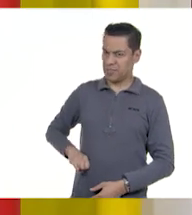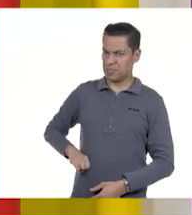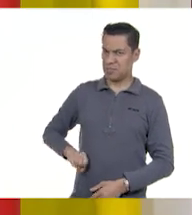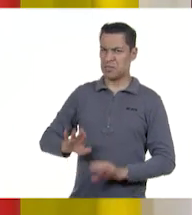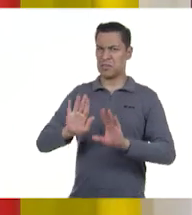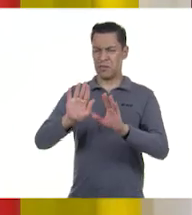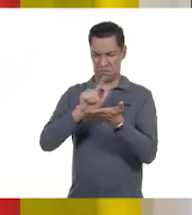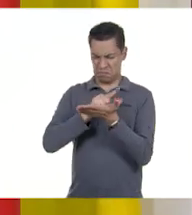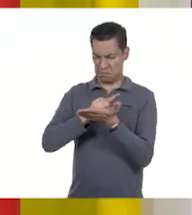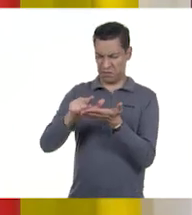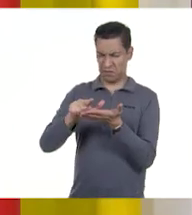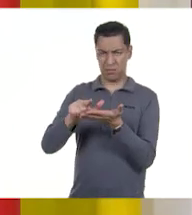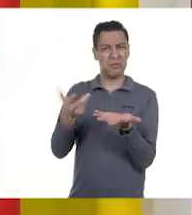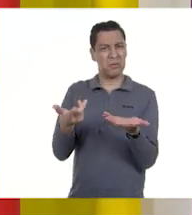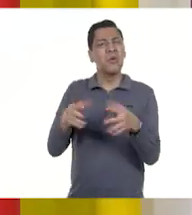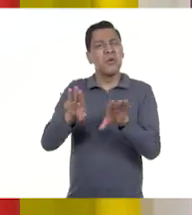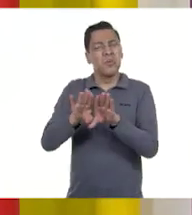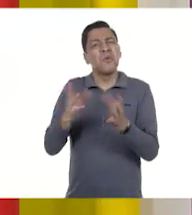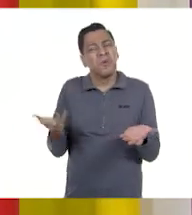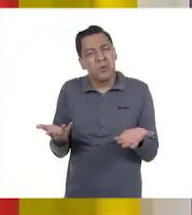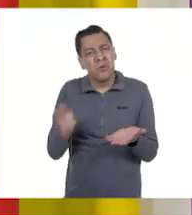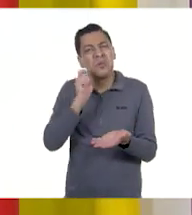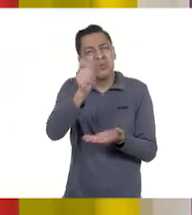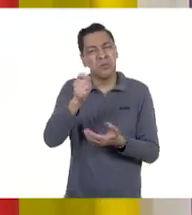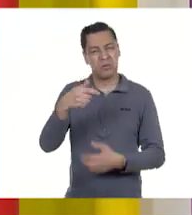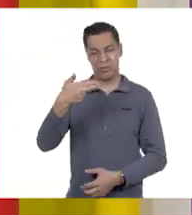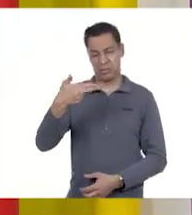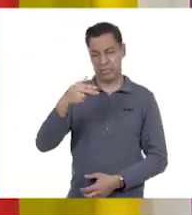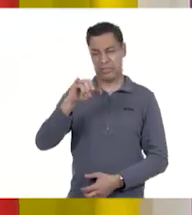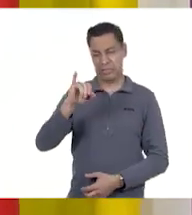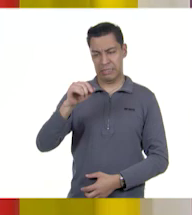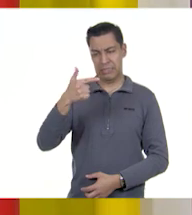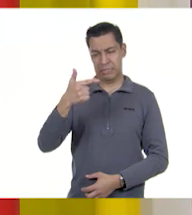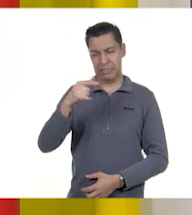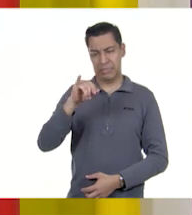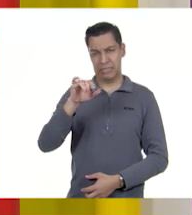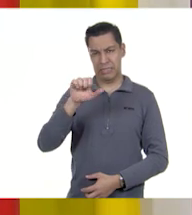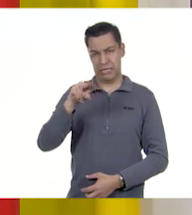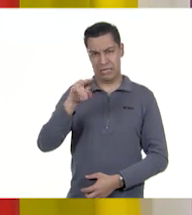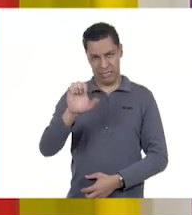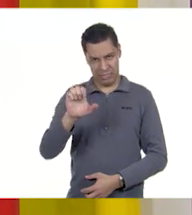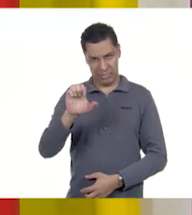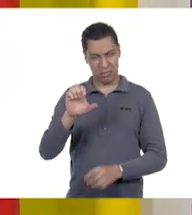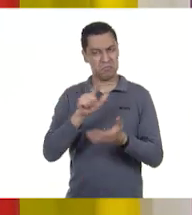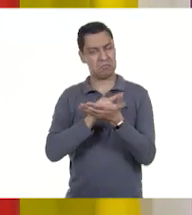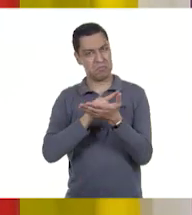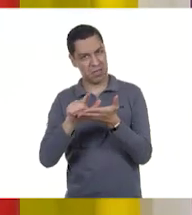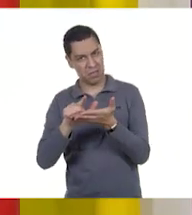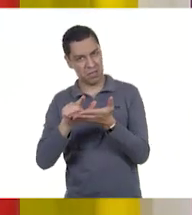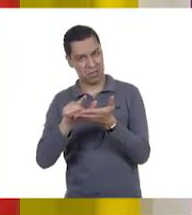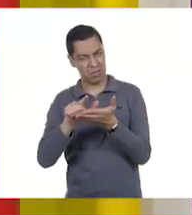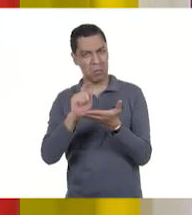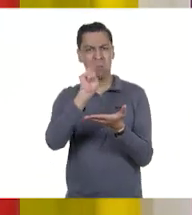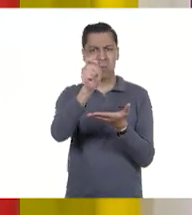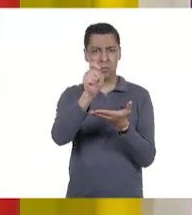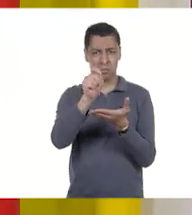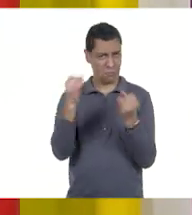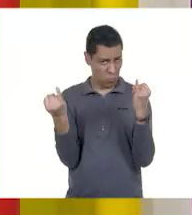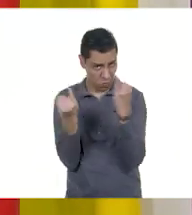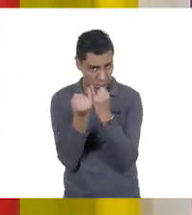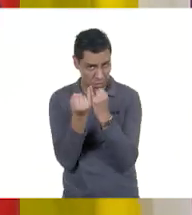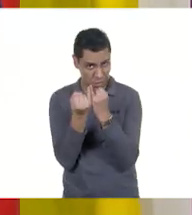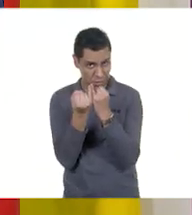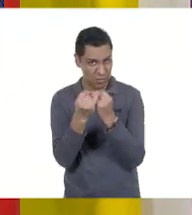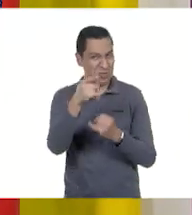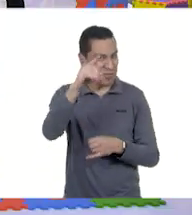higiene? Me suena a que tiene que ver con la limpieza, pero ya me confundí entre higiene y limpieza. ¿Será lo mismo? ¿Ustedes qué